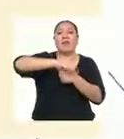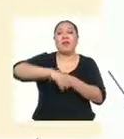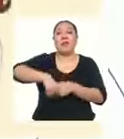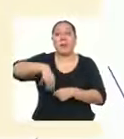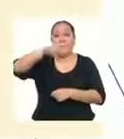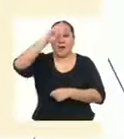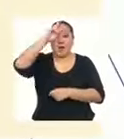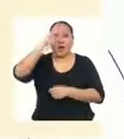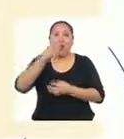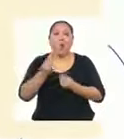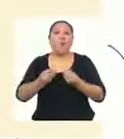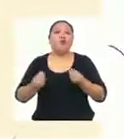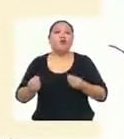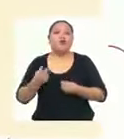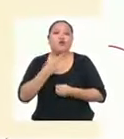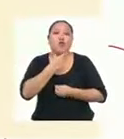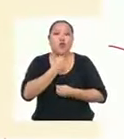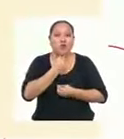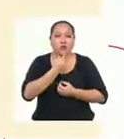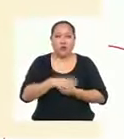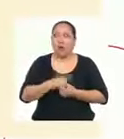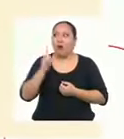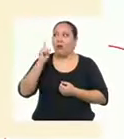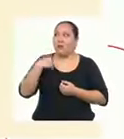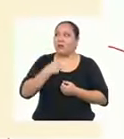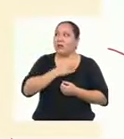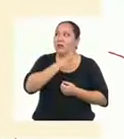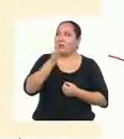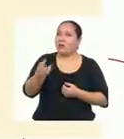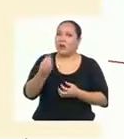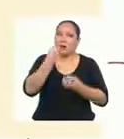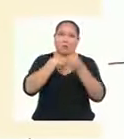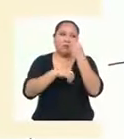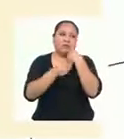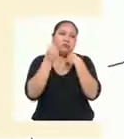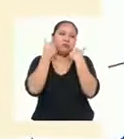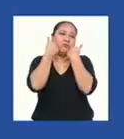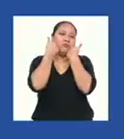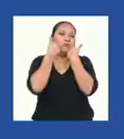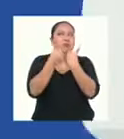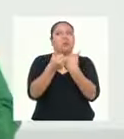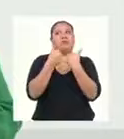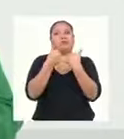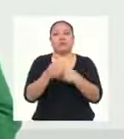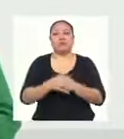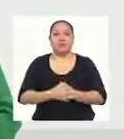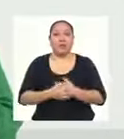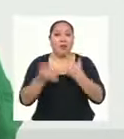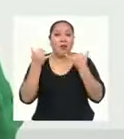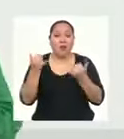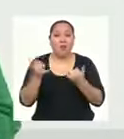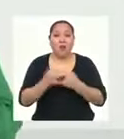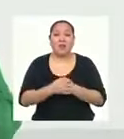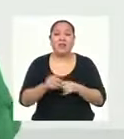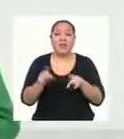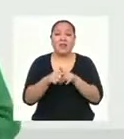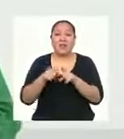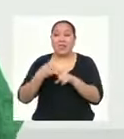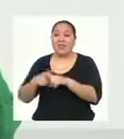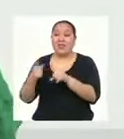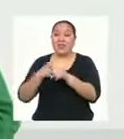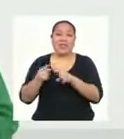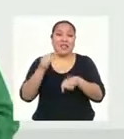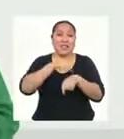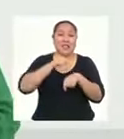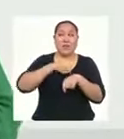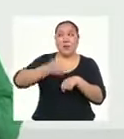Y hoy en día, a diferencia de la